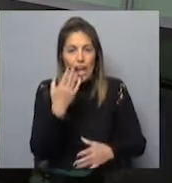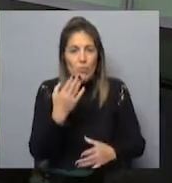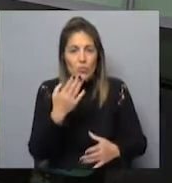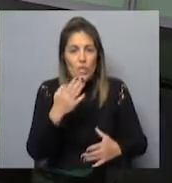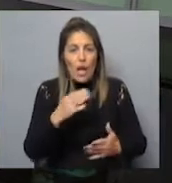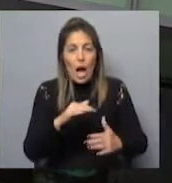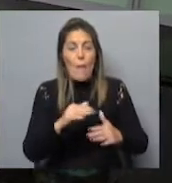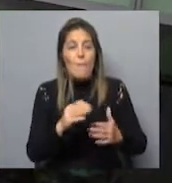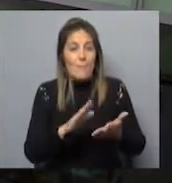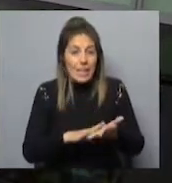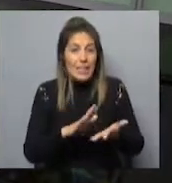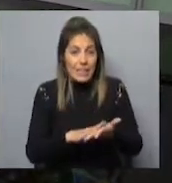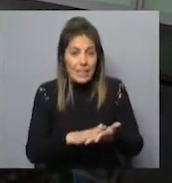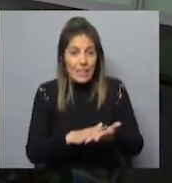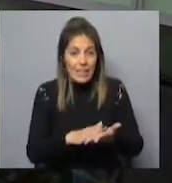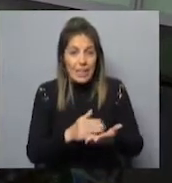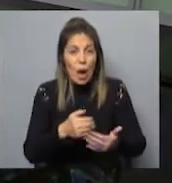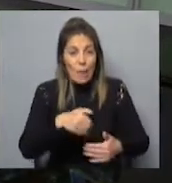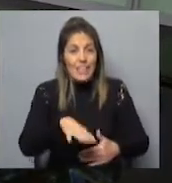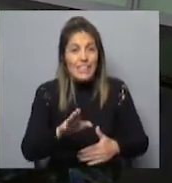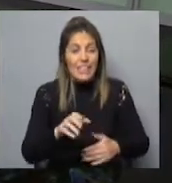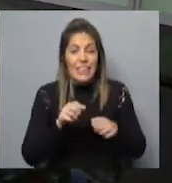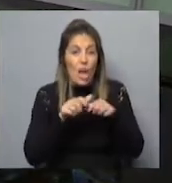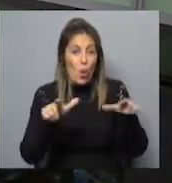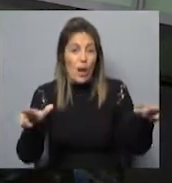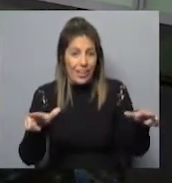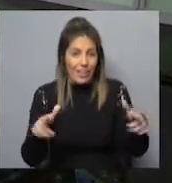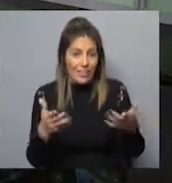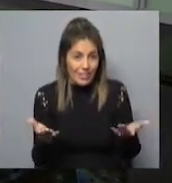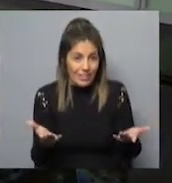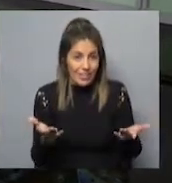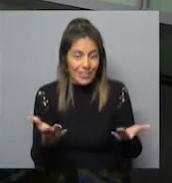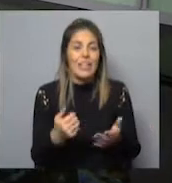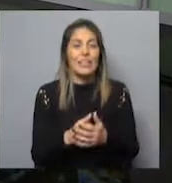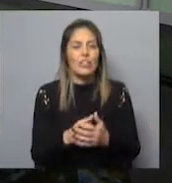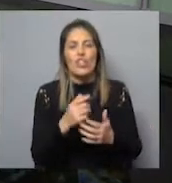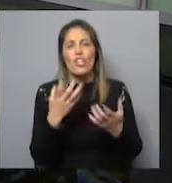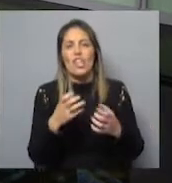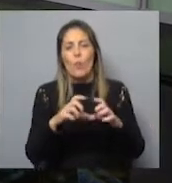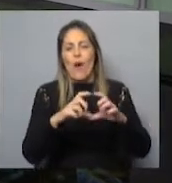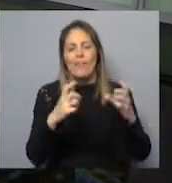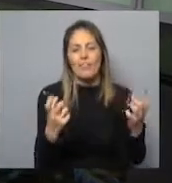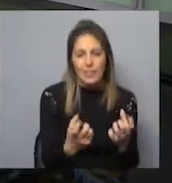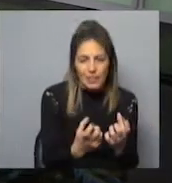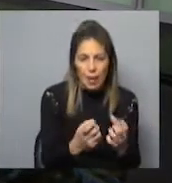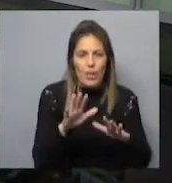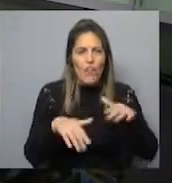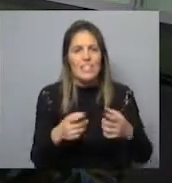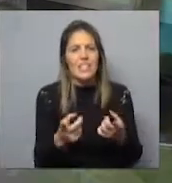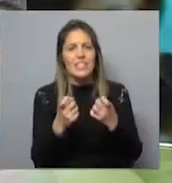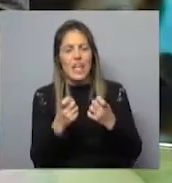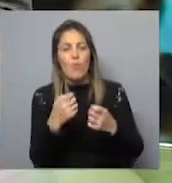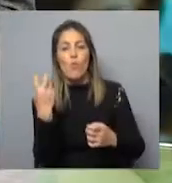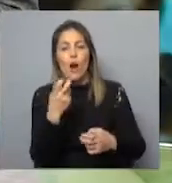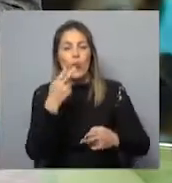lenguaje es increíble a veces con las etiquetas pero bueno necesitamos buscarle un nombre